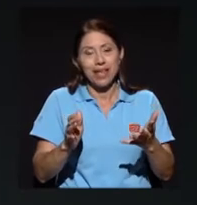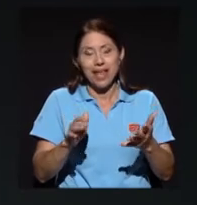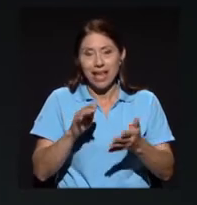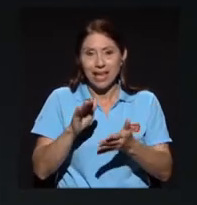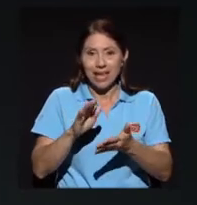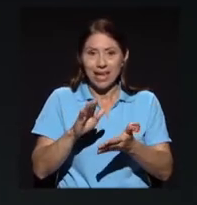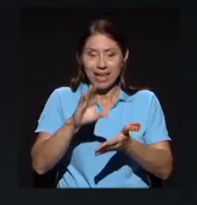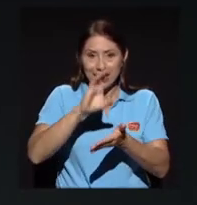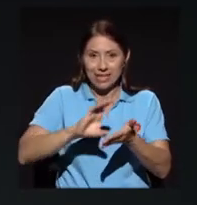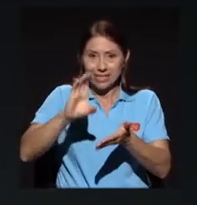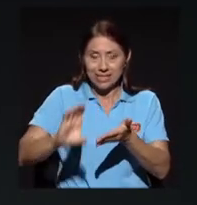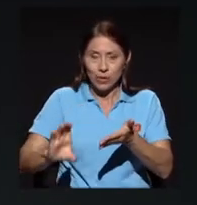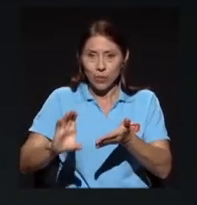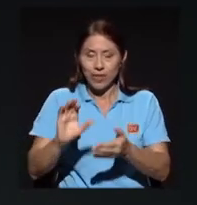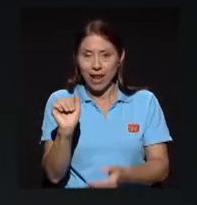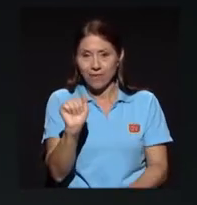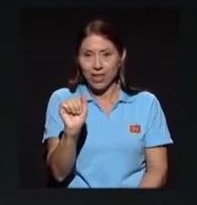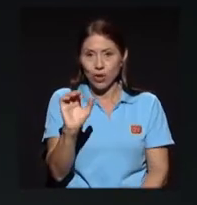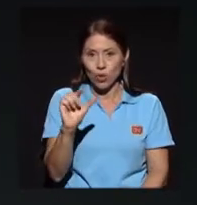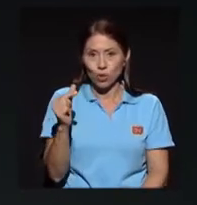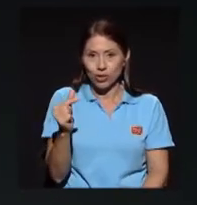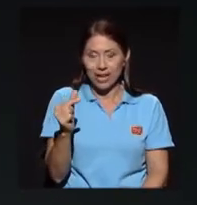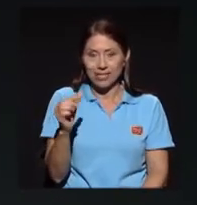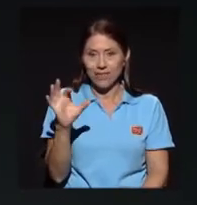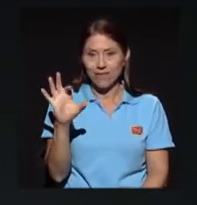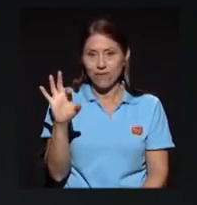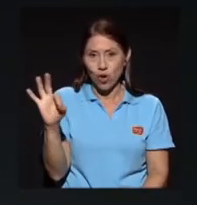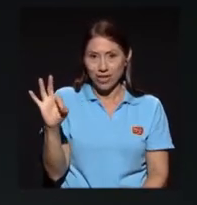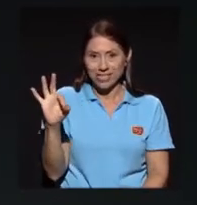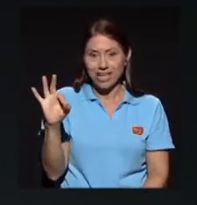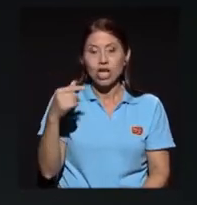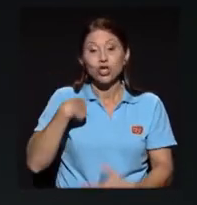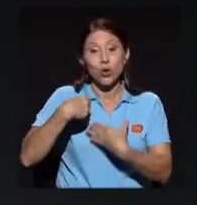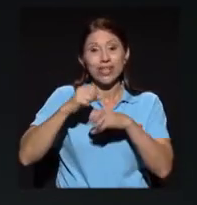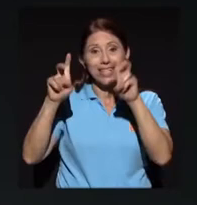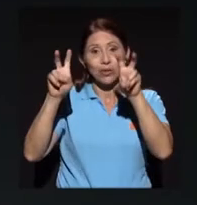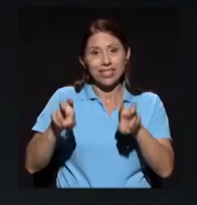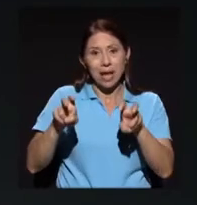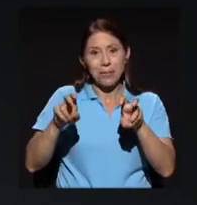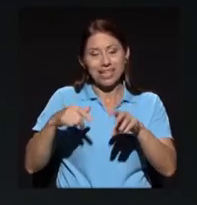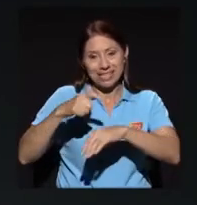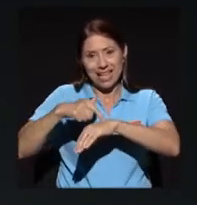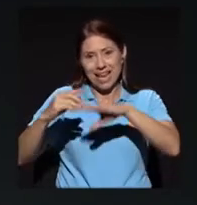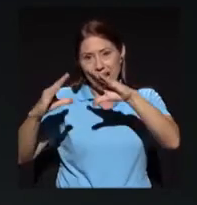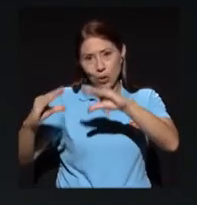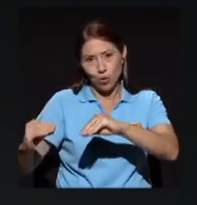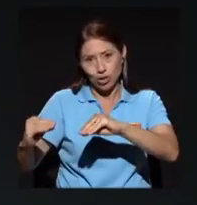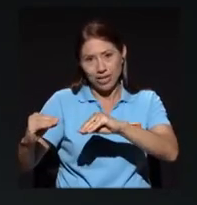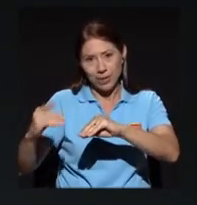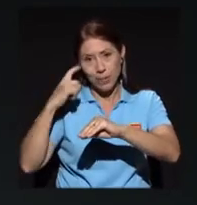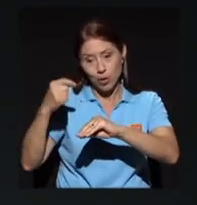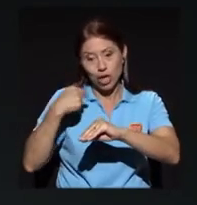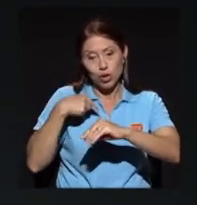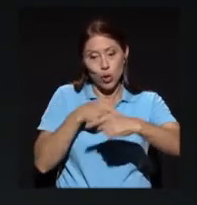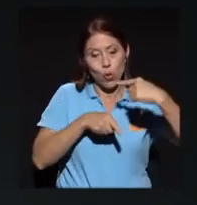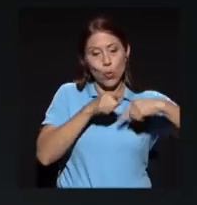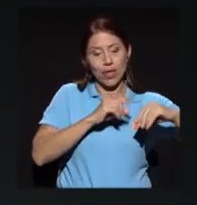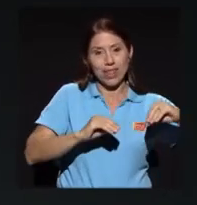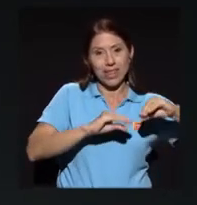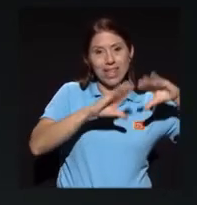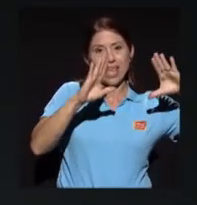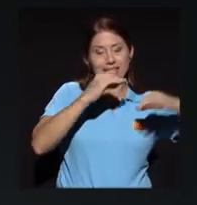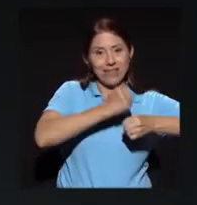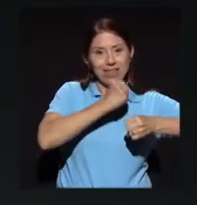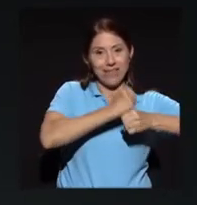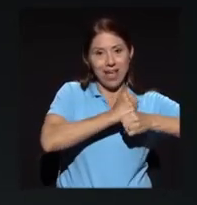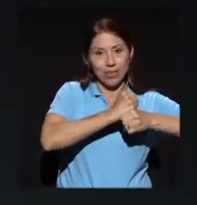Alfredo González Flores, los hice en la noche, porque durante el día ya estaba trabajando, y aunque el título me salió del diurno, pero